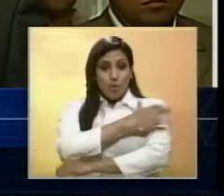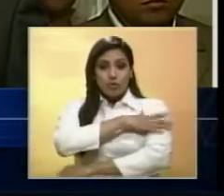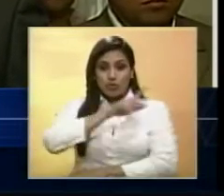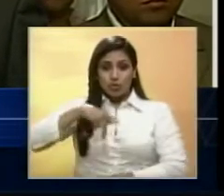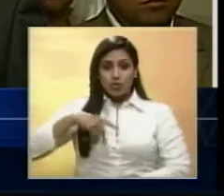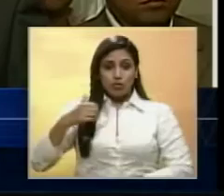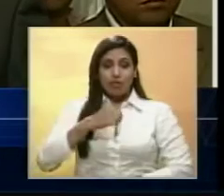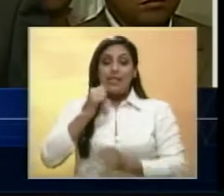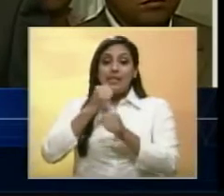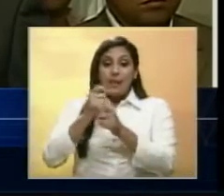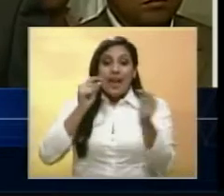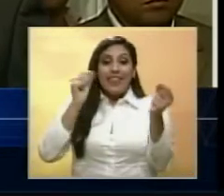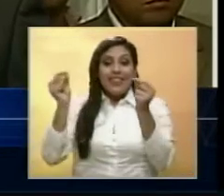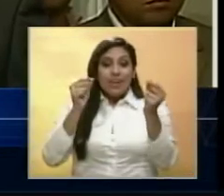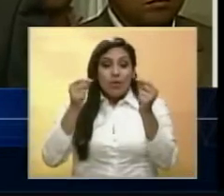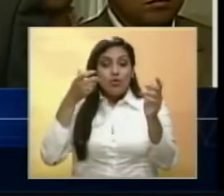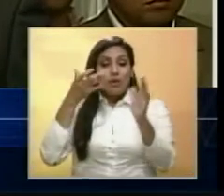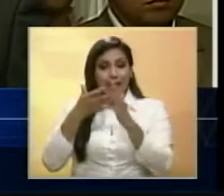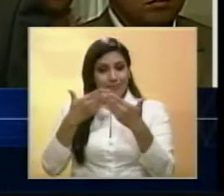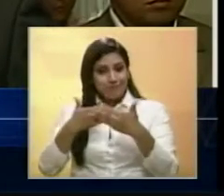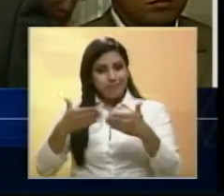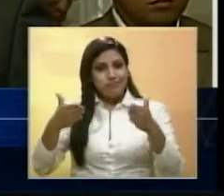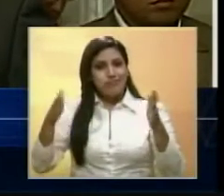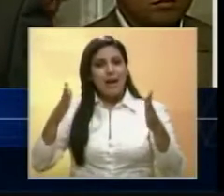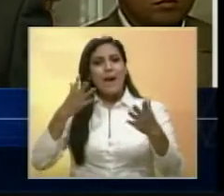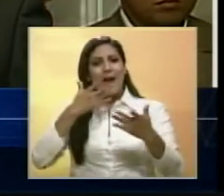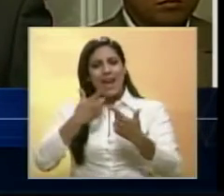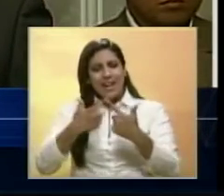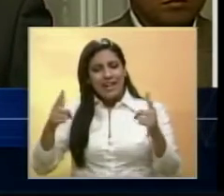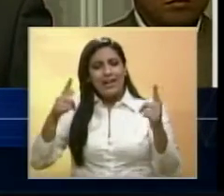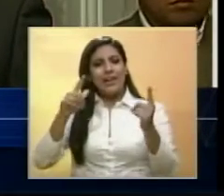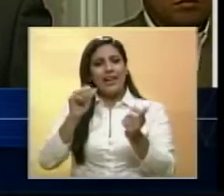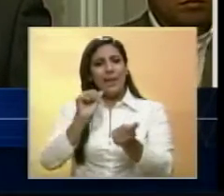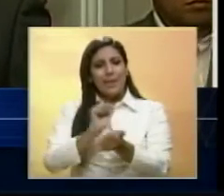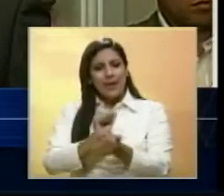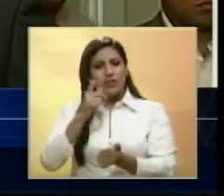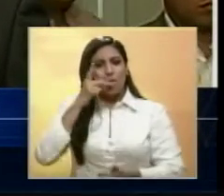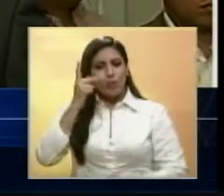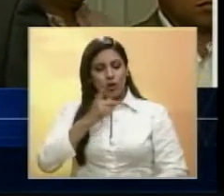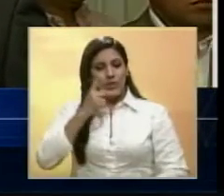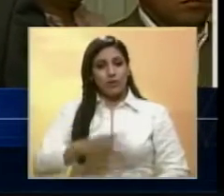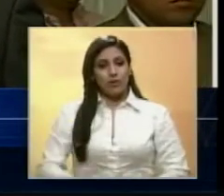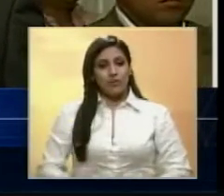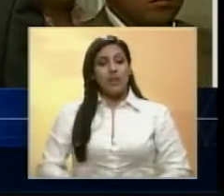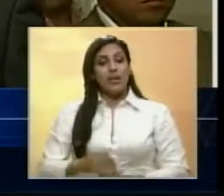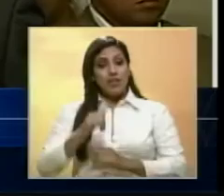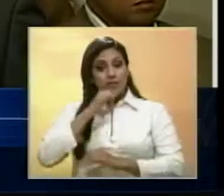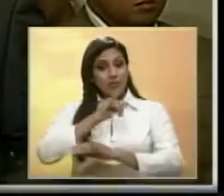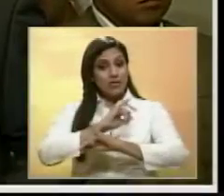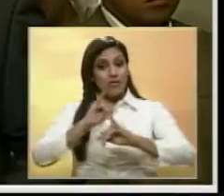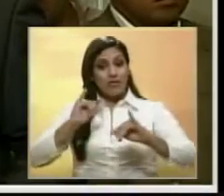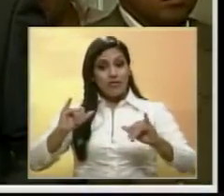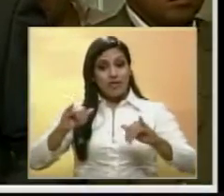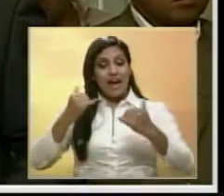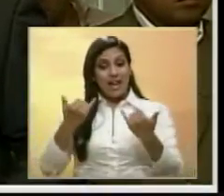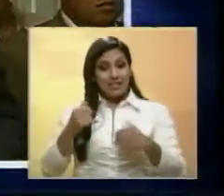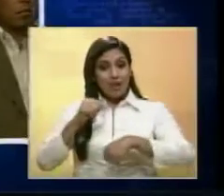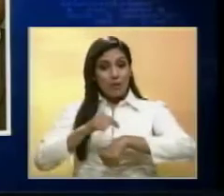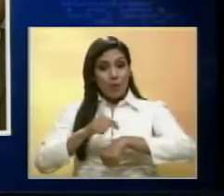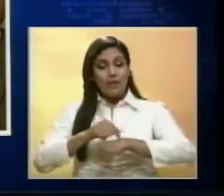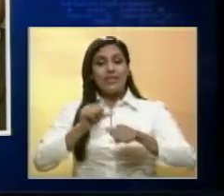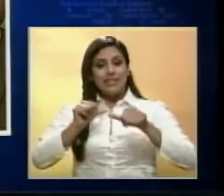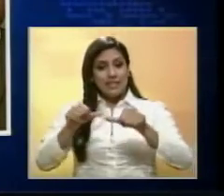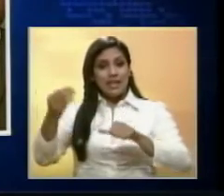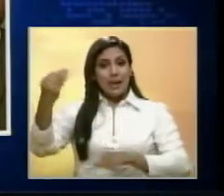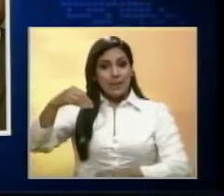sea una discusión que abra la puerta a la amnistía a los denominados presos políticos. Es la información que podemos presentarles hasta el momento. Sigan